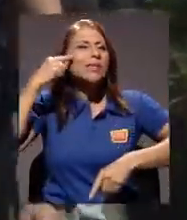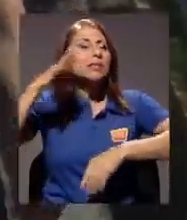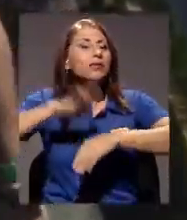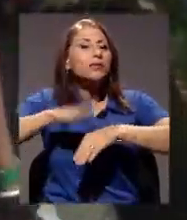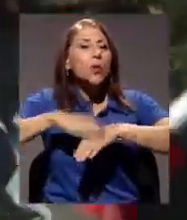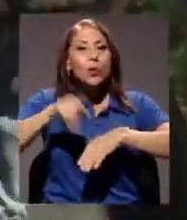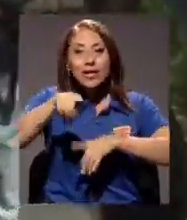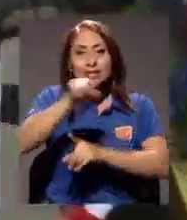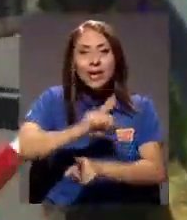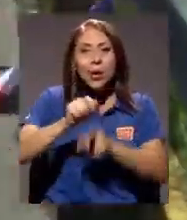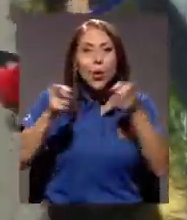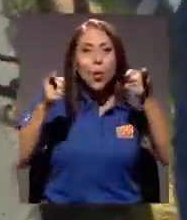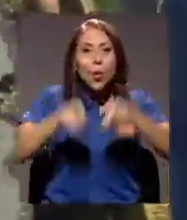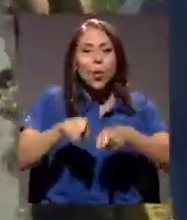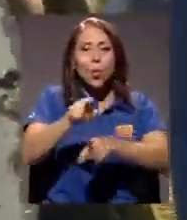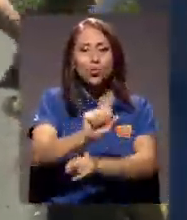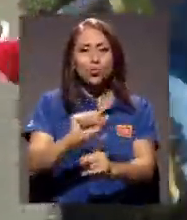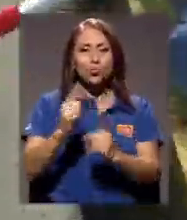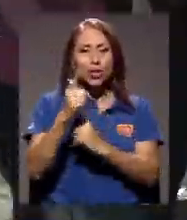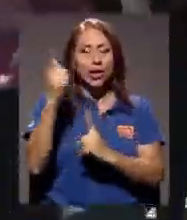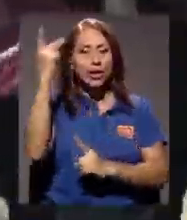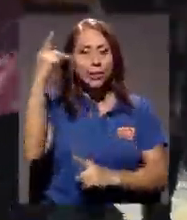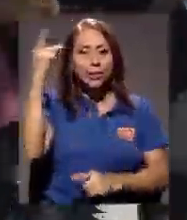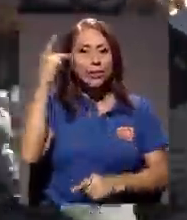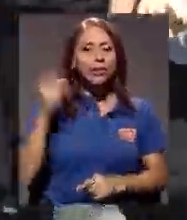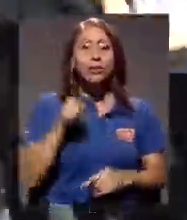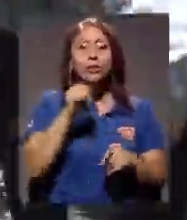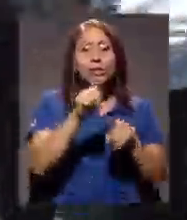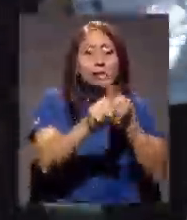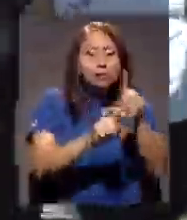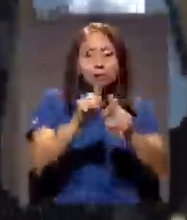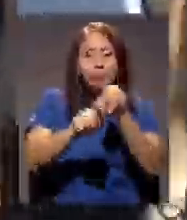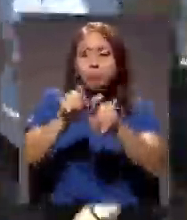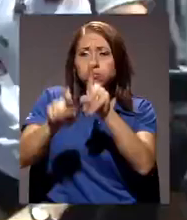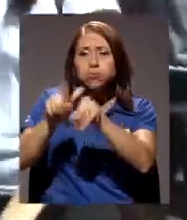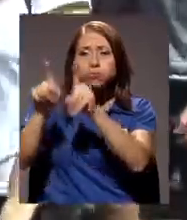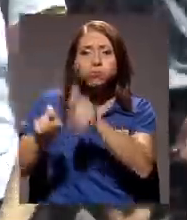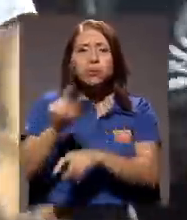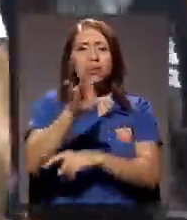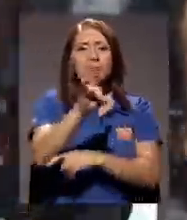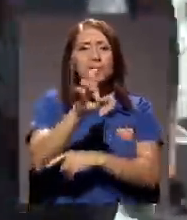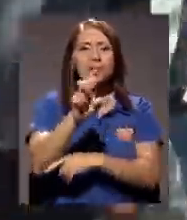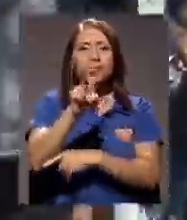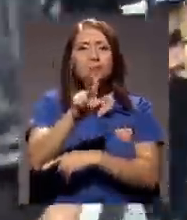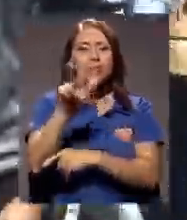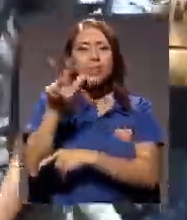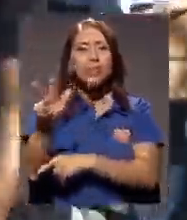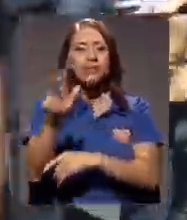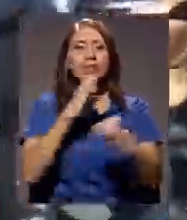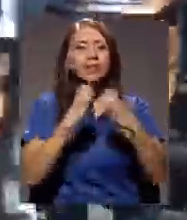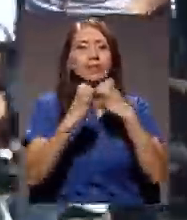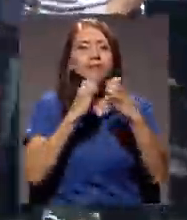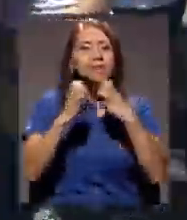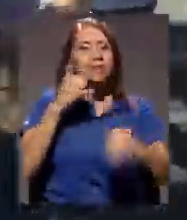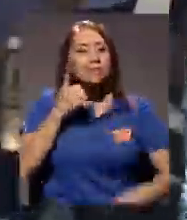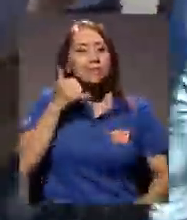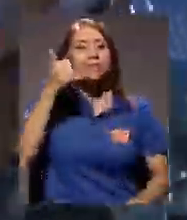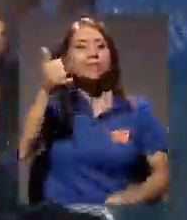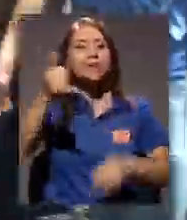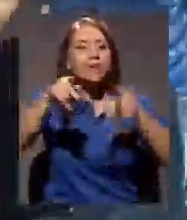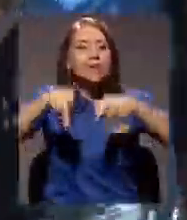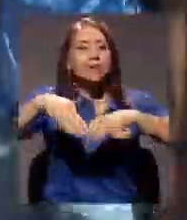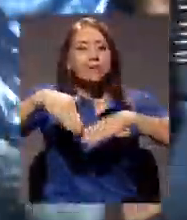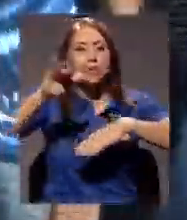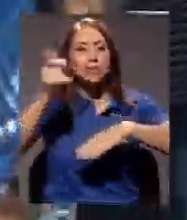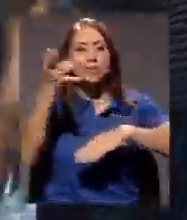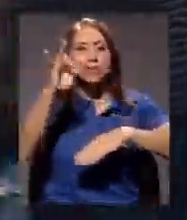coyuntura social y política. La encuesta realizó 723 entrevistas telefónicas a personas mayores de 18 años